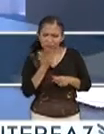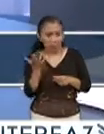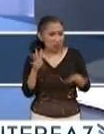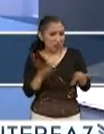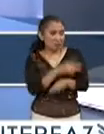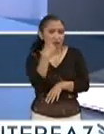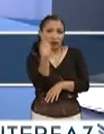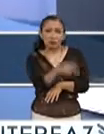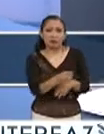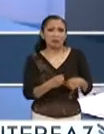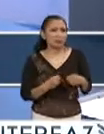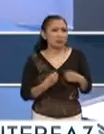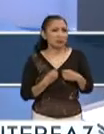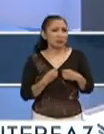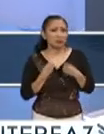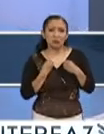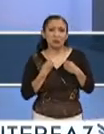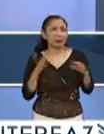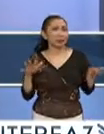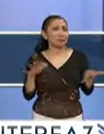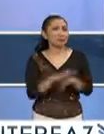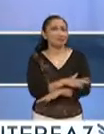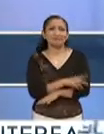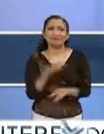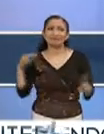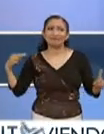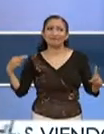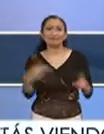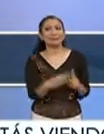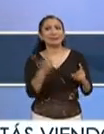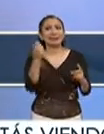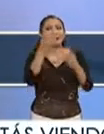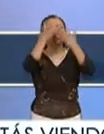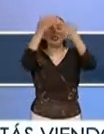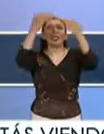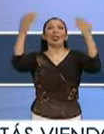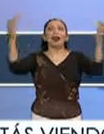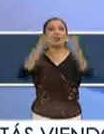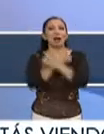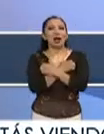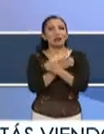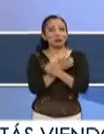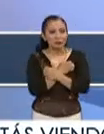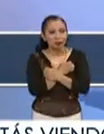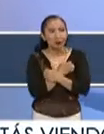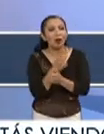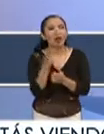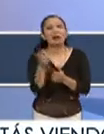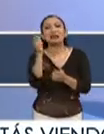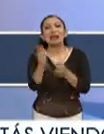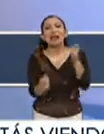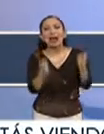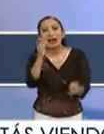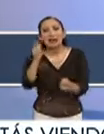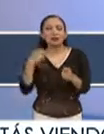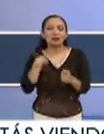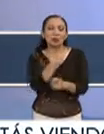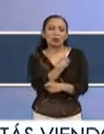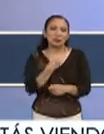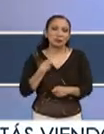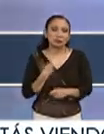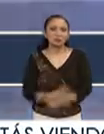cambiar completamente su perspectiva de lo que es la educación, de lo que son los